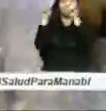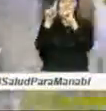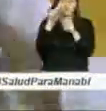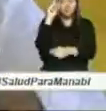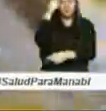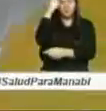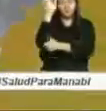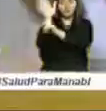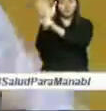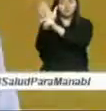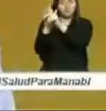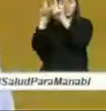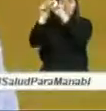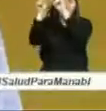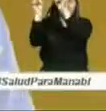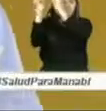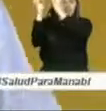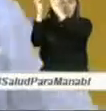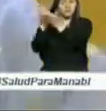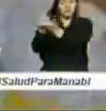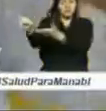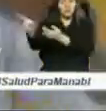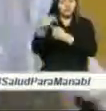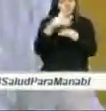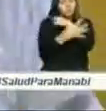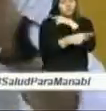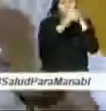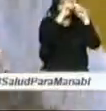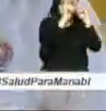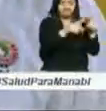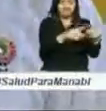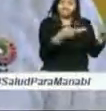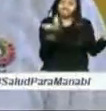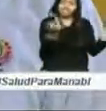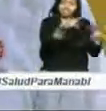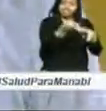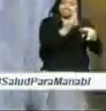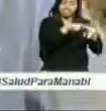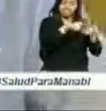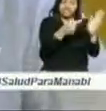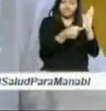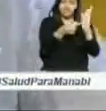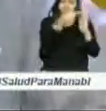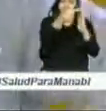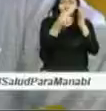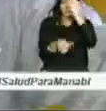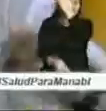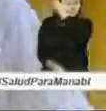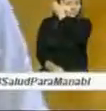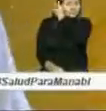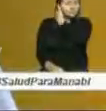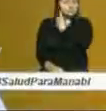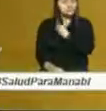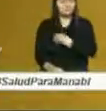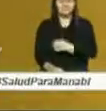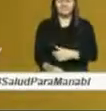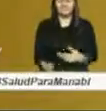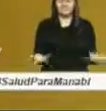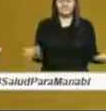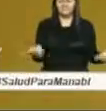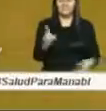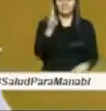Que el Estado acoja sus deudas en dólares y ellos paguen en sucre devaluados al Estado. Y para los pobres, el garrotazo.